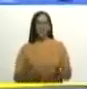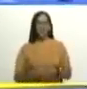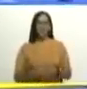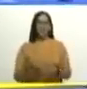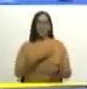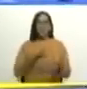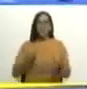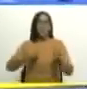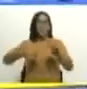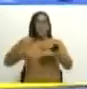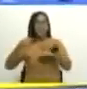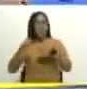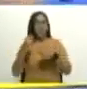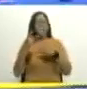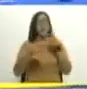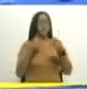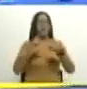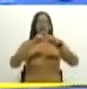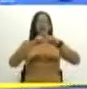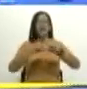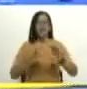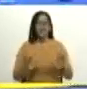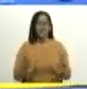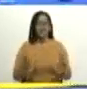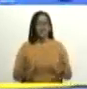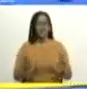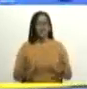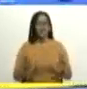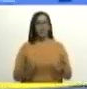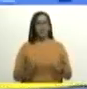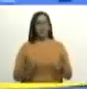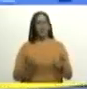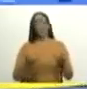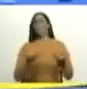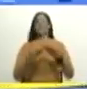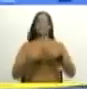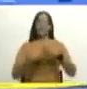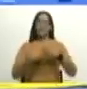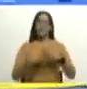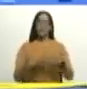quiero importar un producto X, una maquinaria,